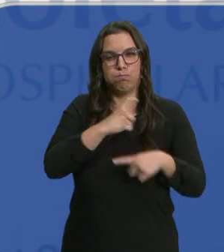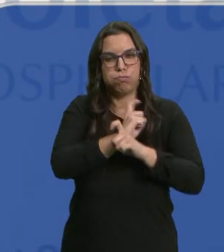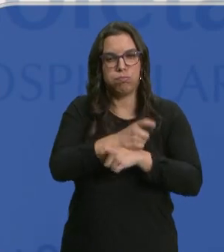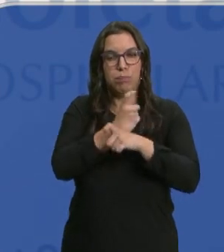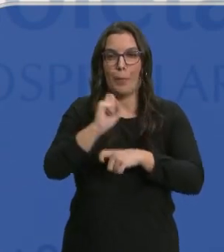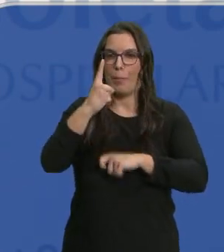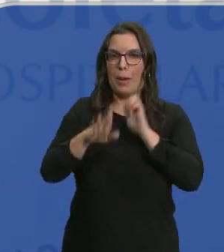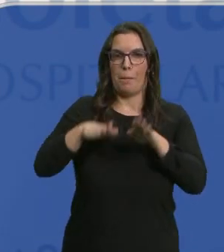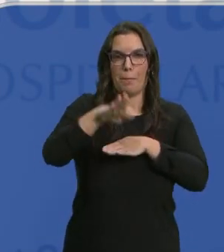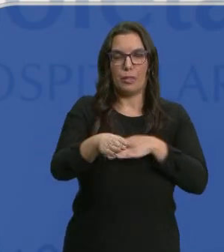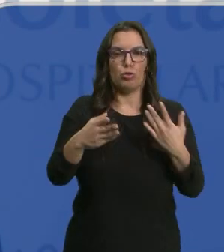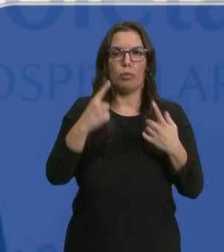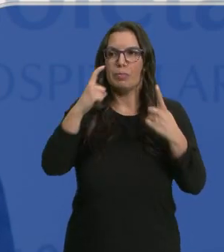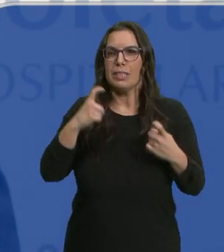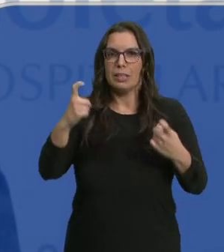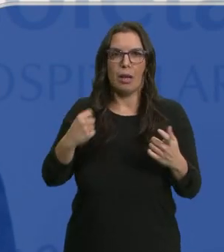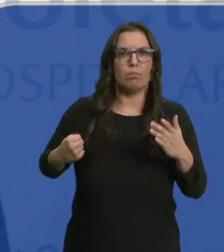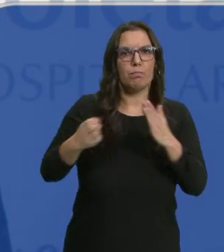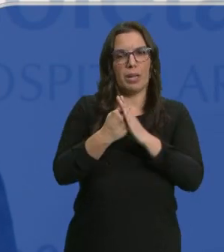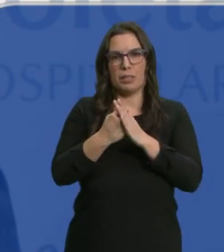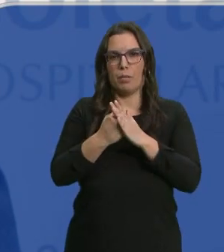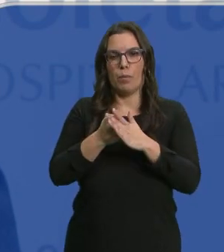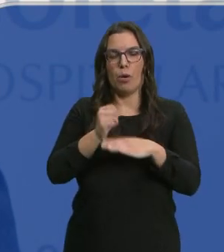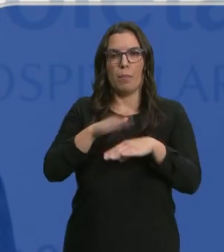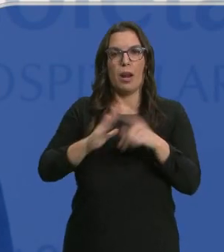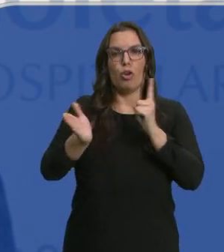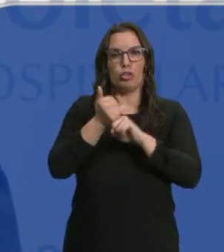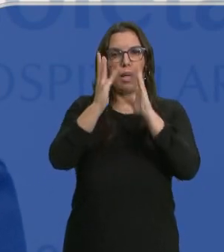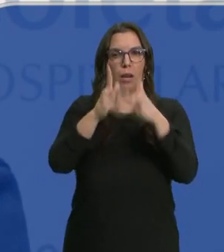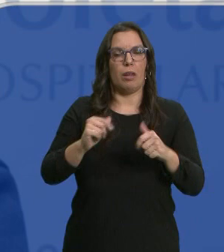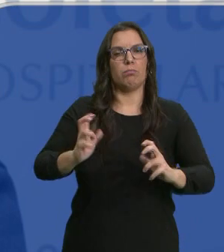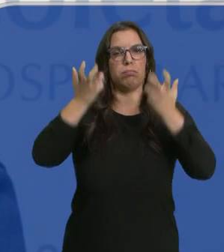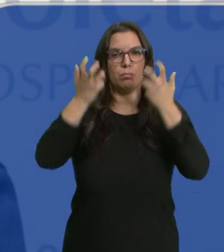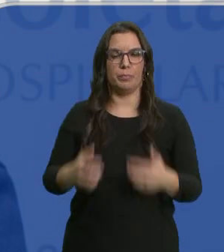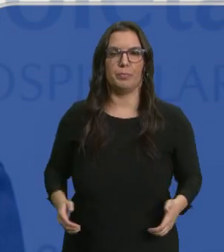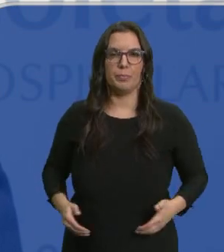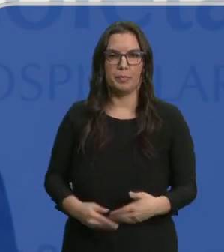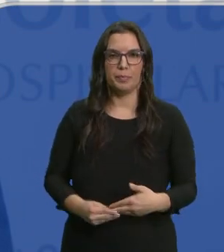es este y vamos con toda la intención del mundo de traer la eliminatoria resuelta.